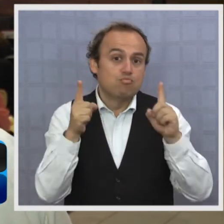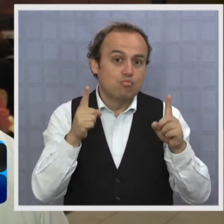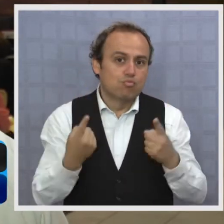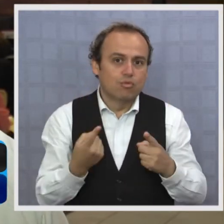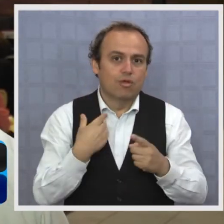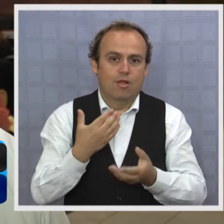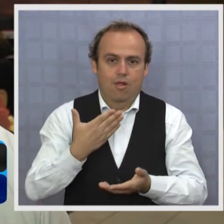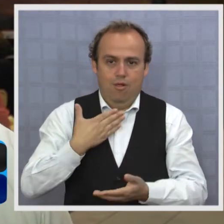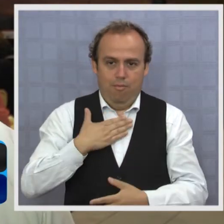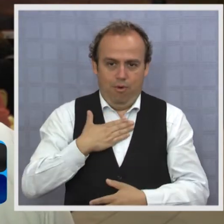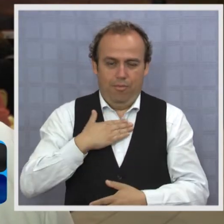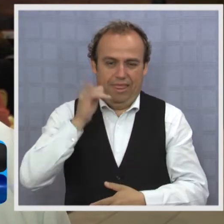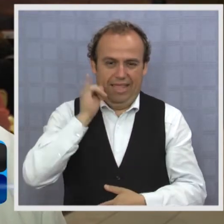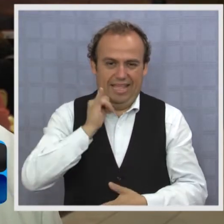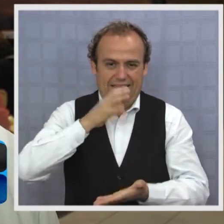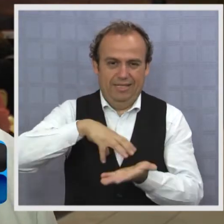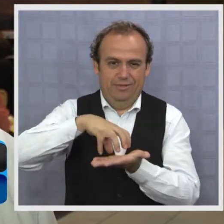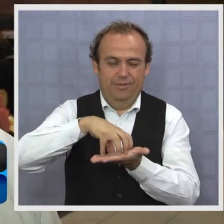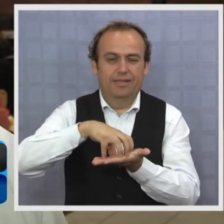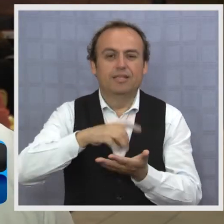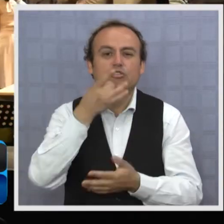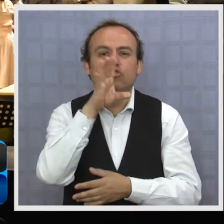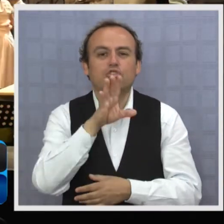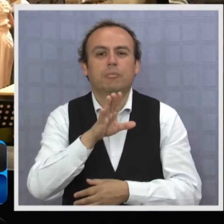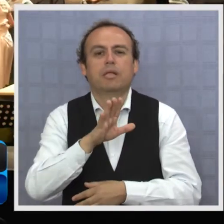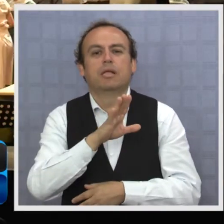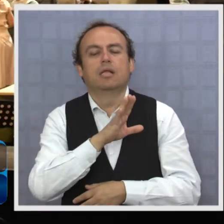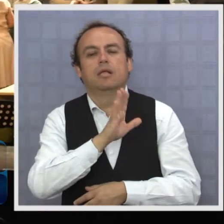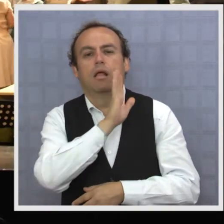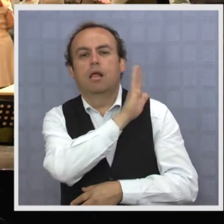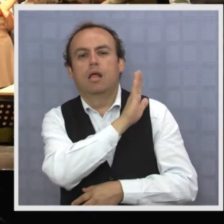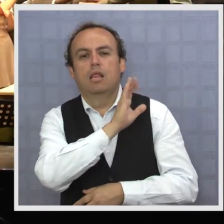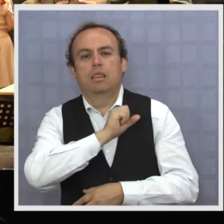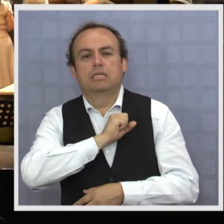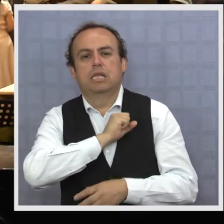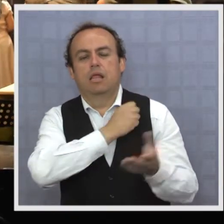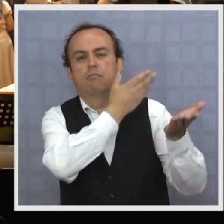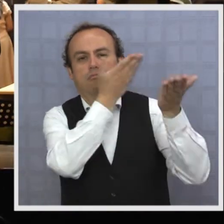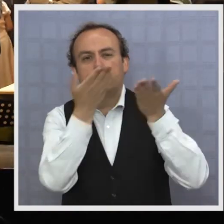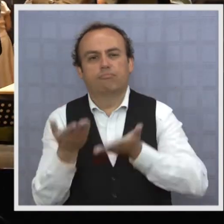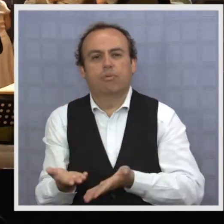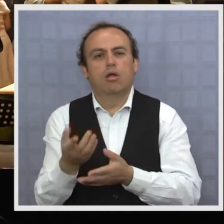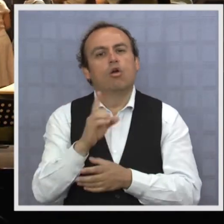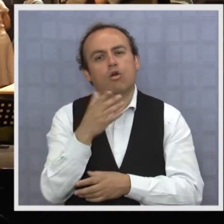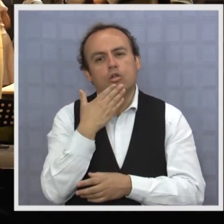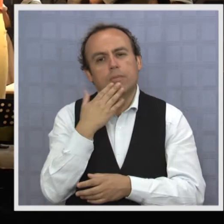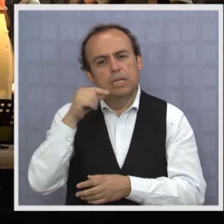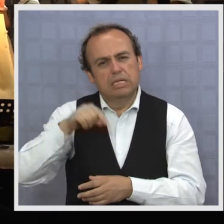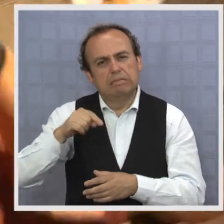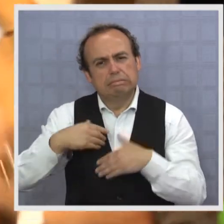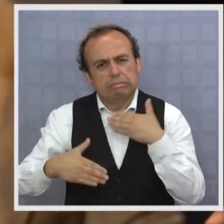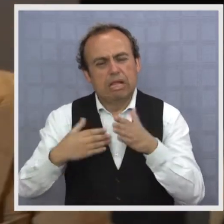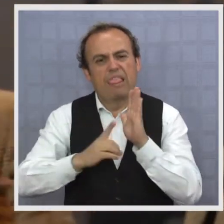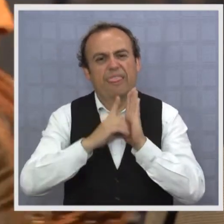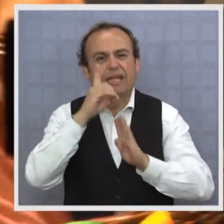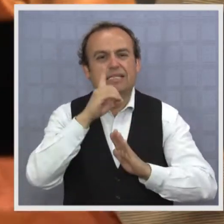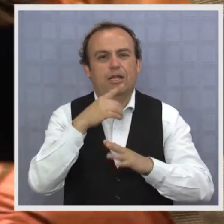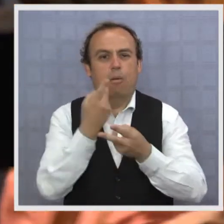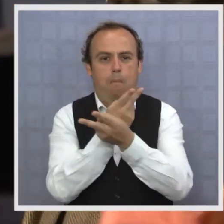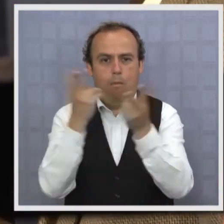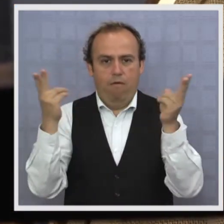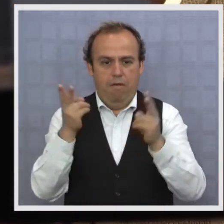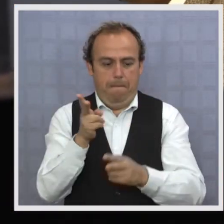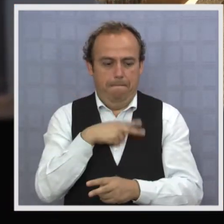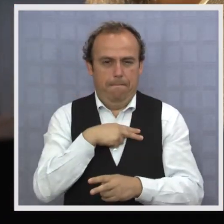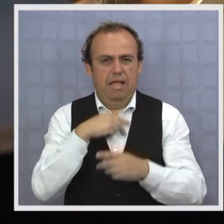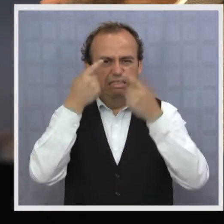musicales locales. Y no solamente de cuando uno trae algo, ¿no es cierto?, de la capital. El público premió